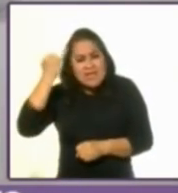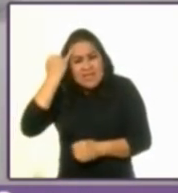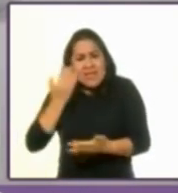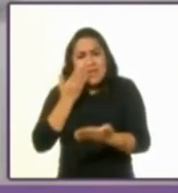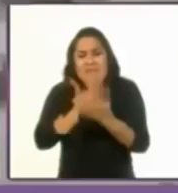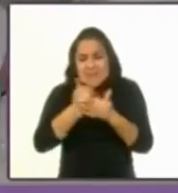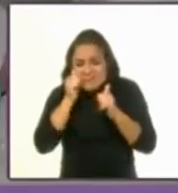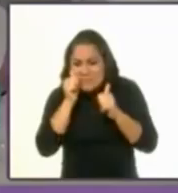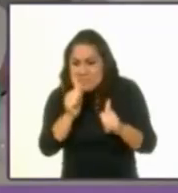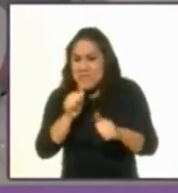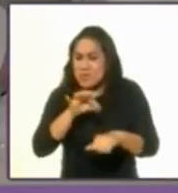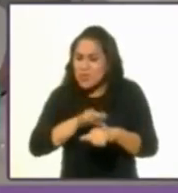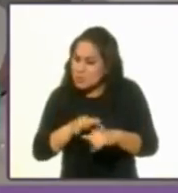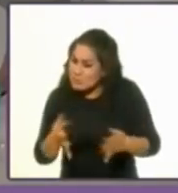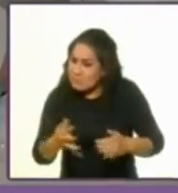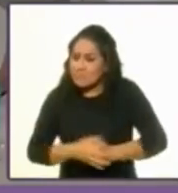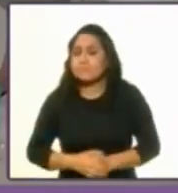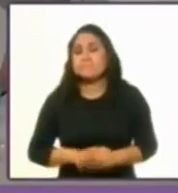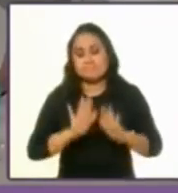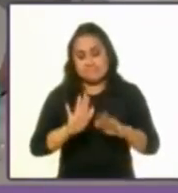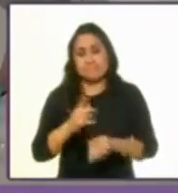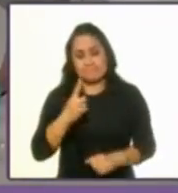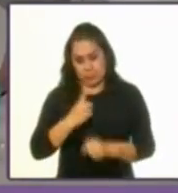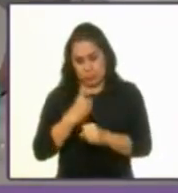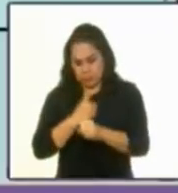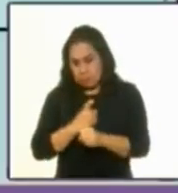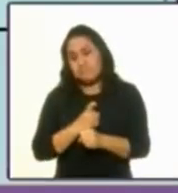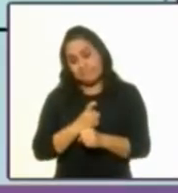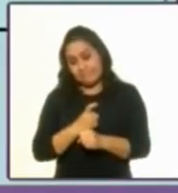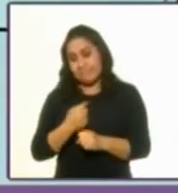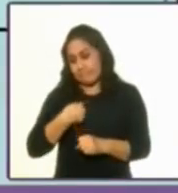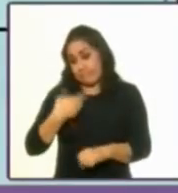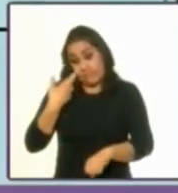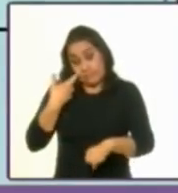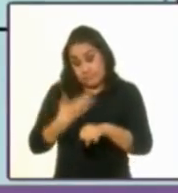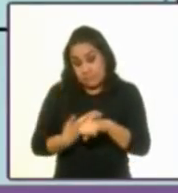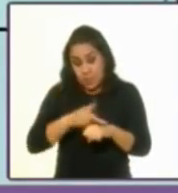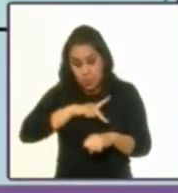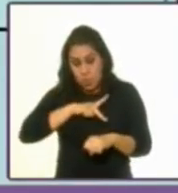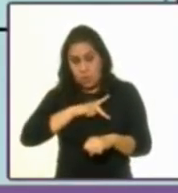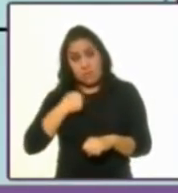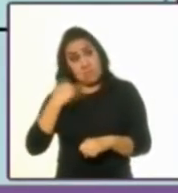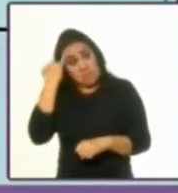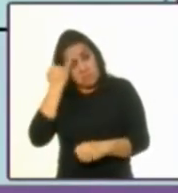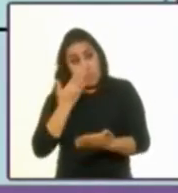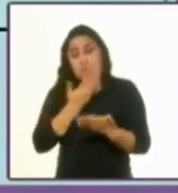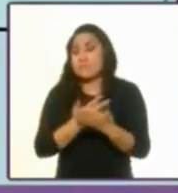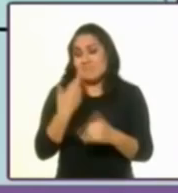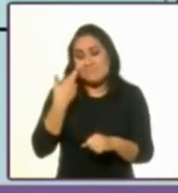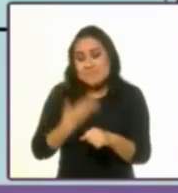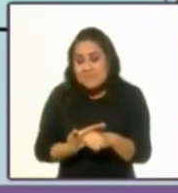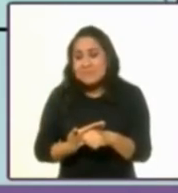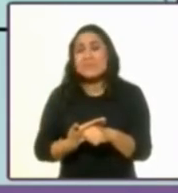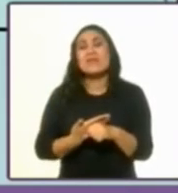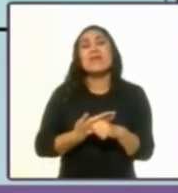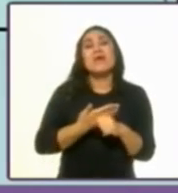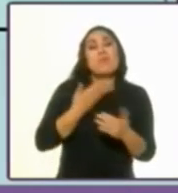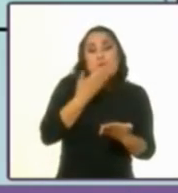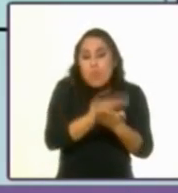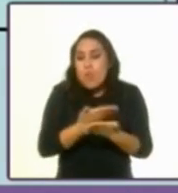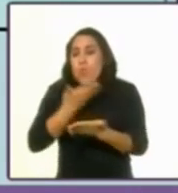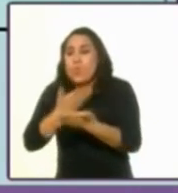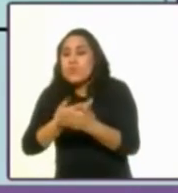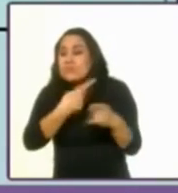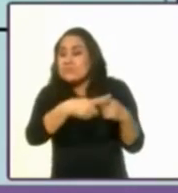adelante primero que quisiera decir que hay que ser responsable en lo que se propone entre unos y otras propuestas que se están